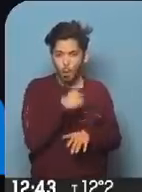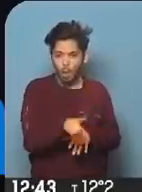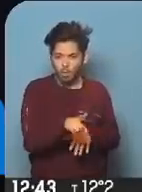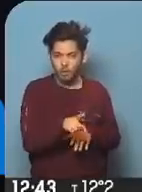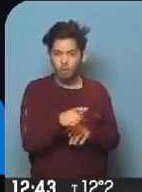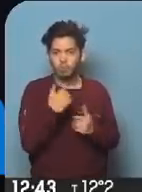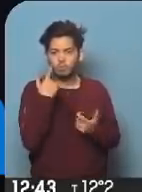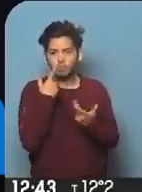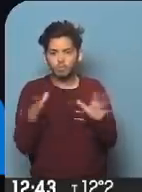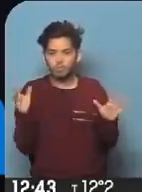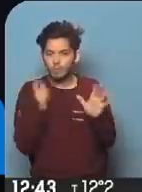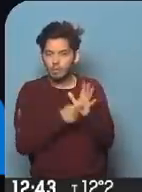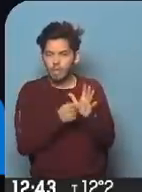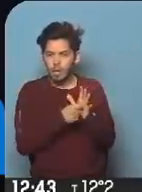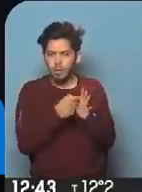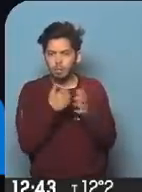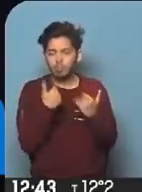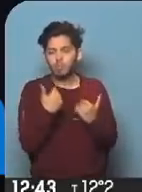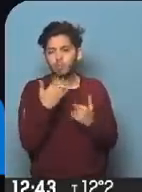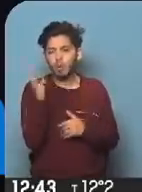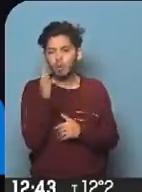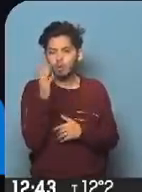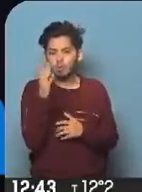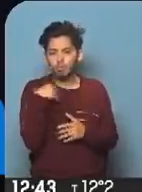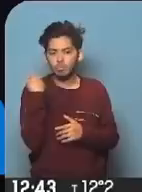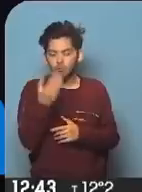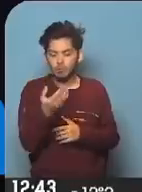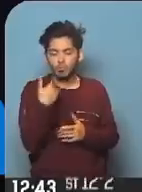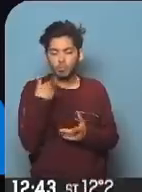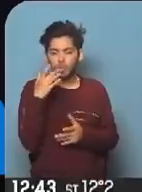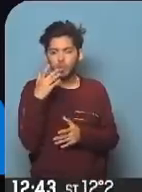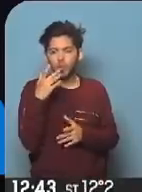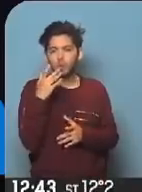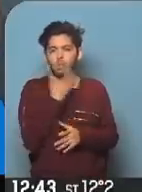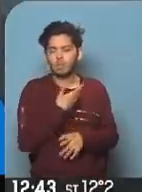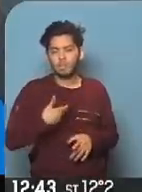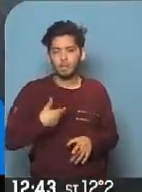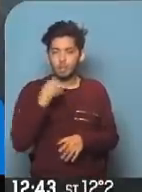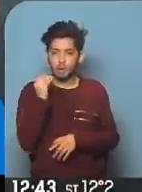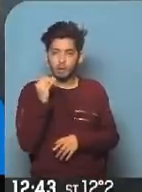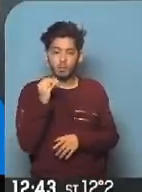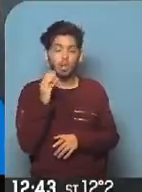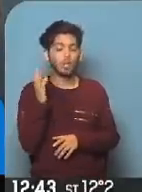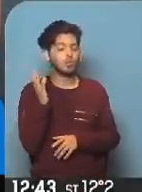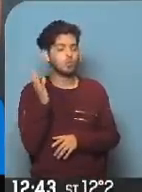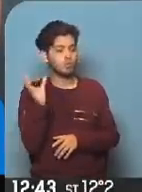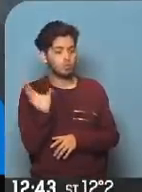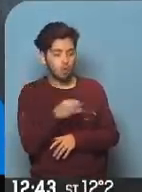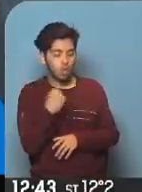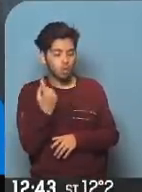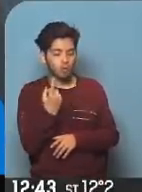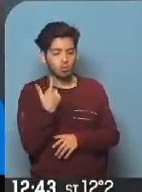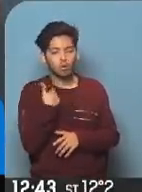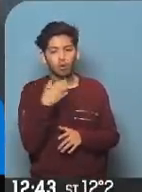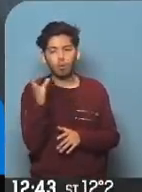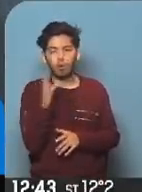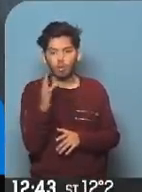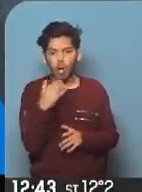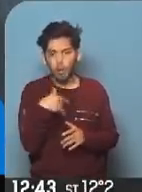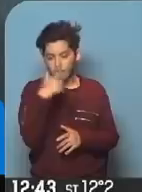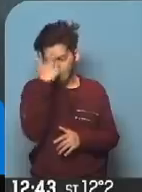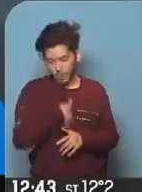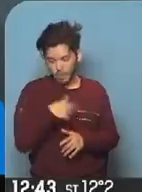indicadores muestran que Bolsonaro muy probablemente será el futuro presidente de Brasil. Pablo, todo lo que, por lo menos los que nos llega a nosotros de Bolsonaro, a mí